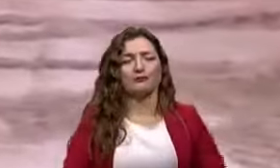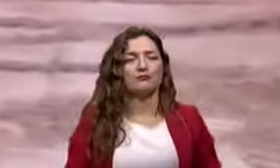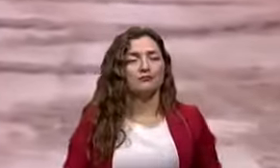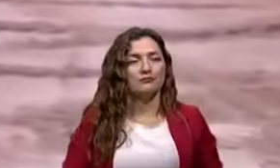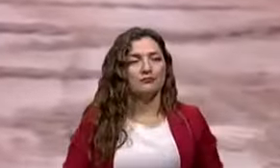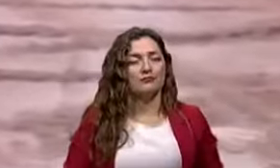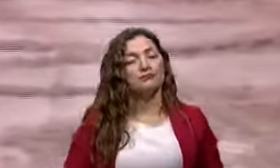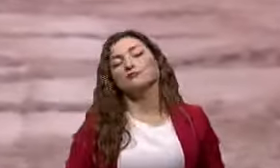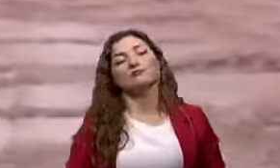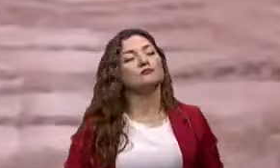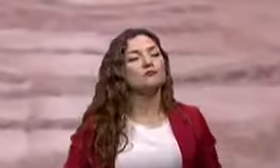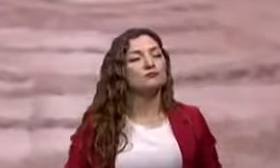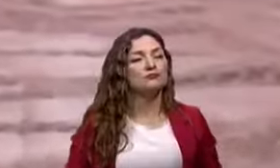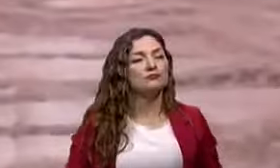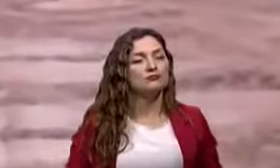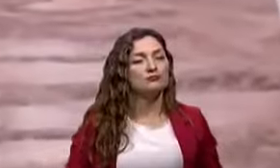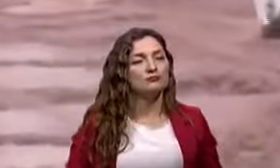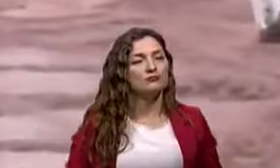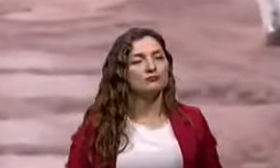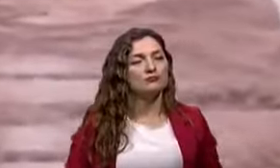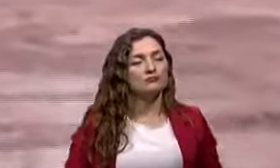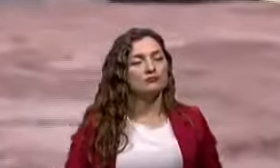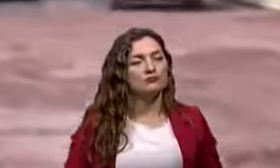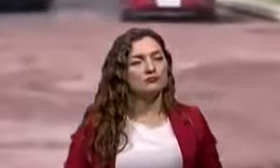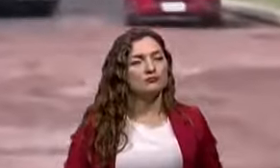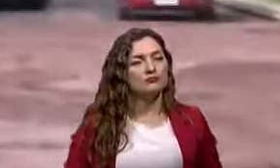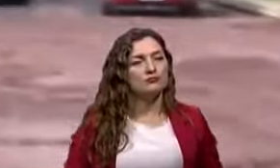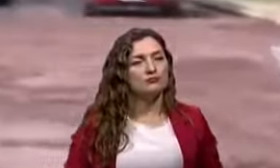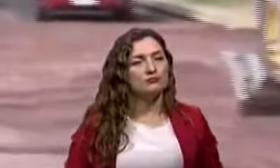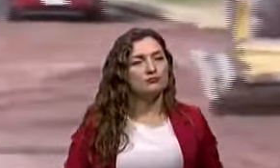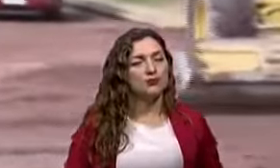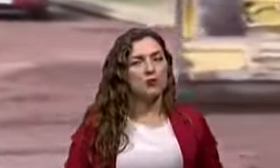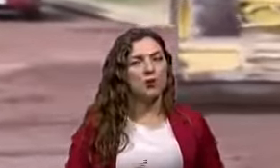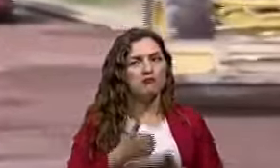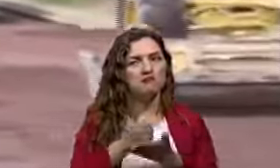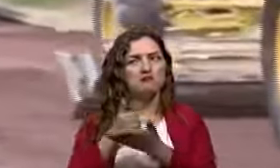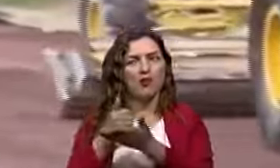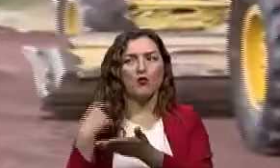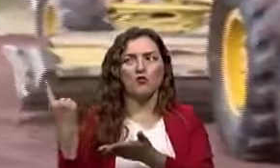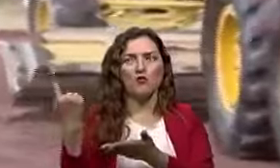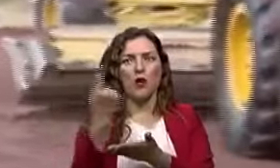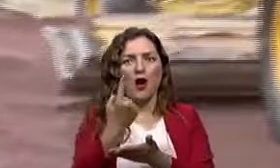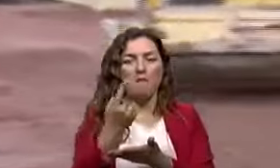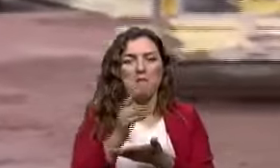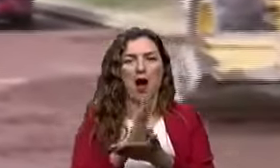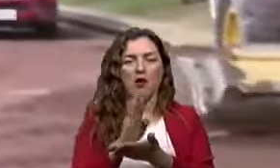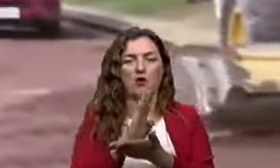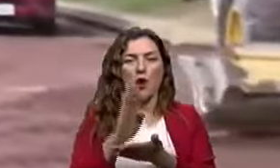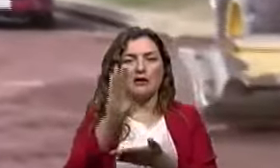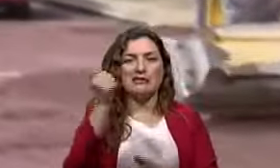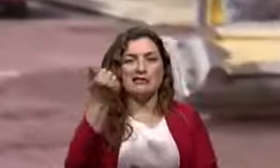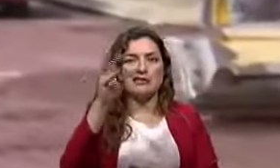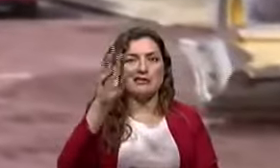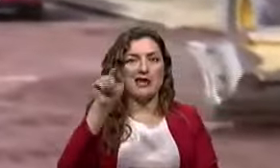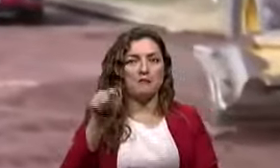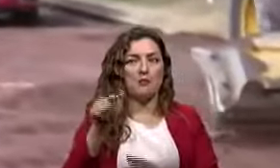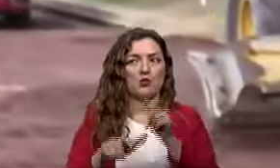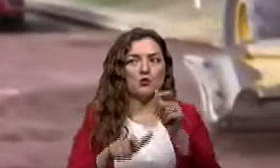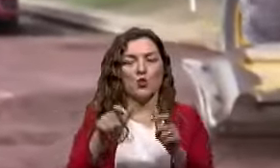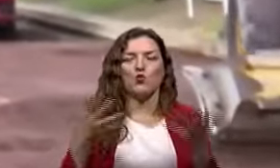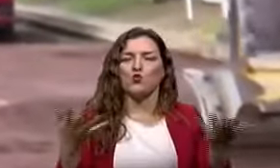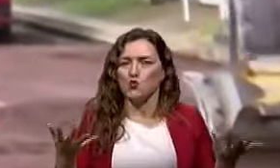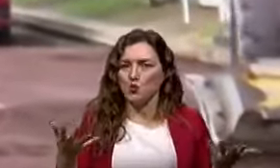que nosotros tenemos la información, son alrededor de 16.000 beneficiarios en esta parte de la capital. Recordemos que esta es una de las principales avenidas